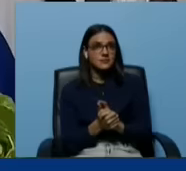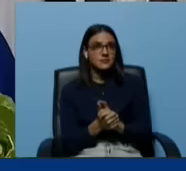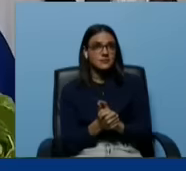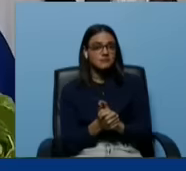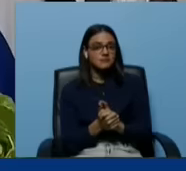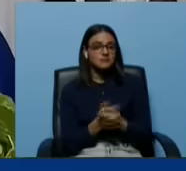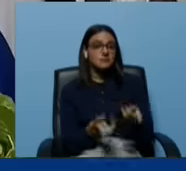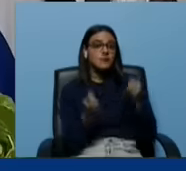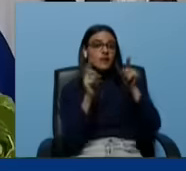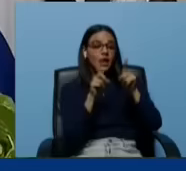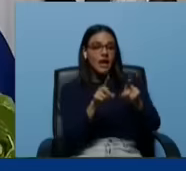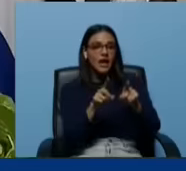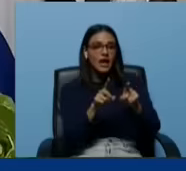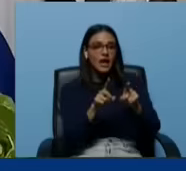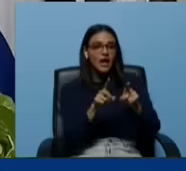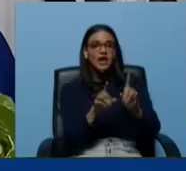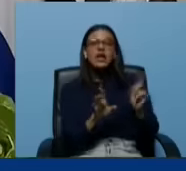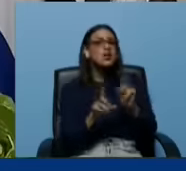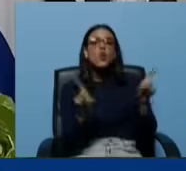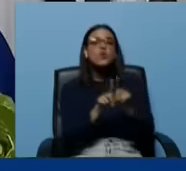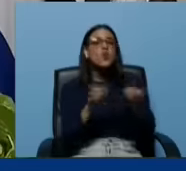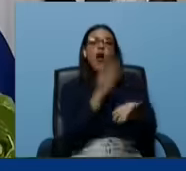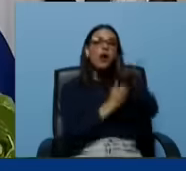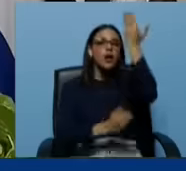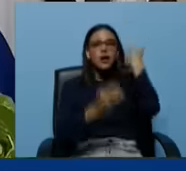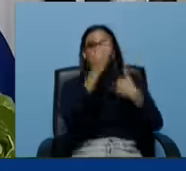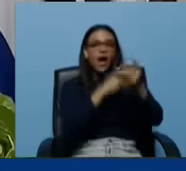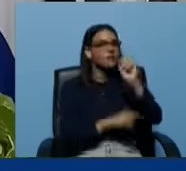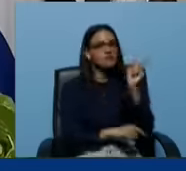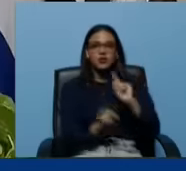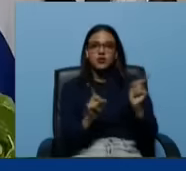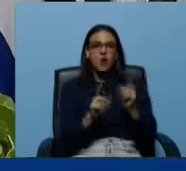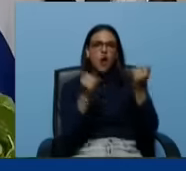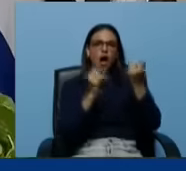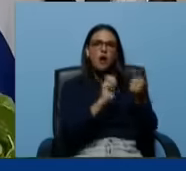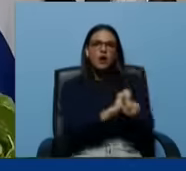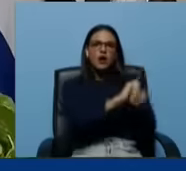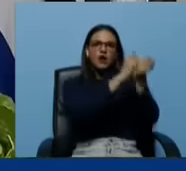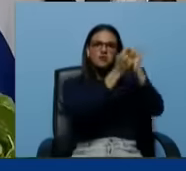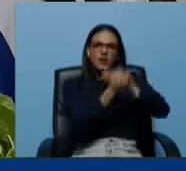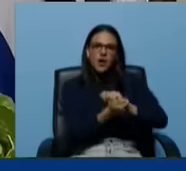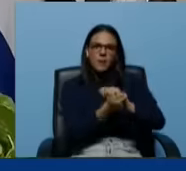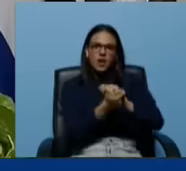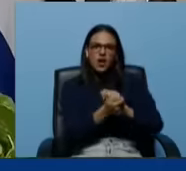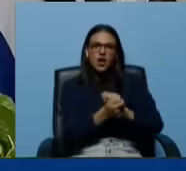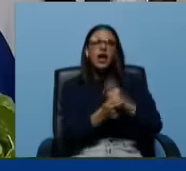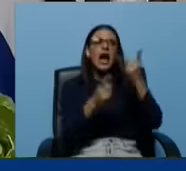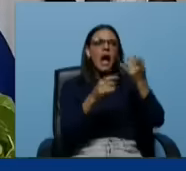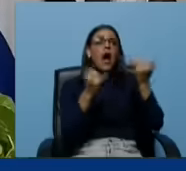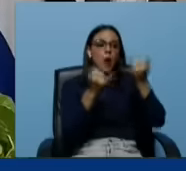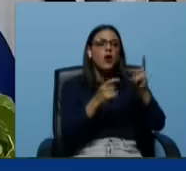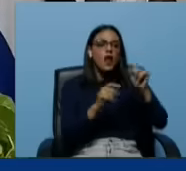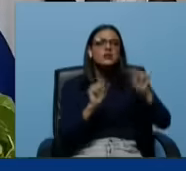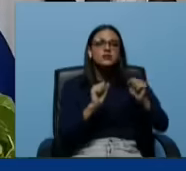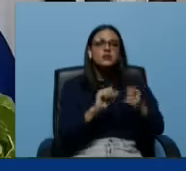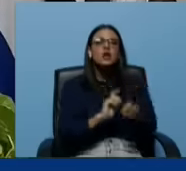él ya no es lo que fue antes, ahora es otro dictador.